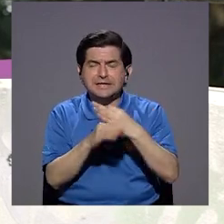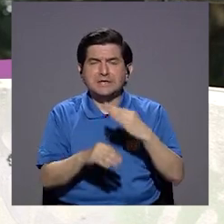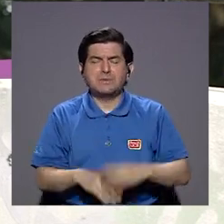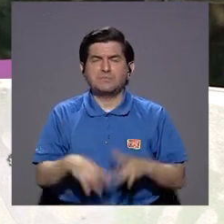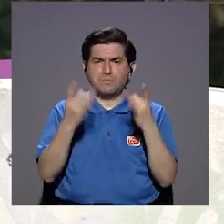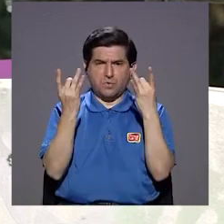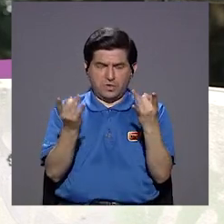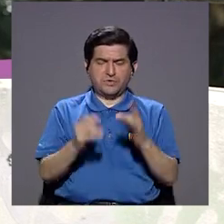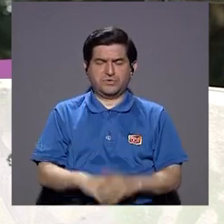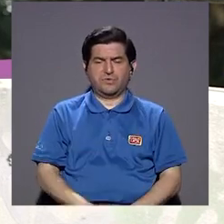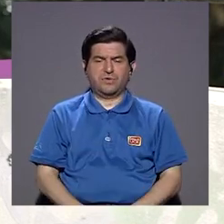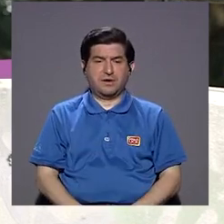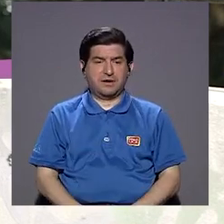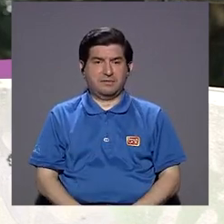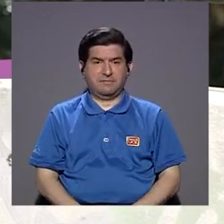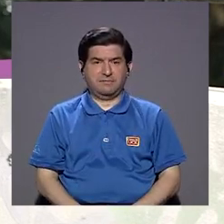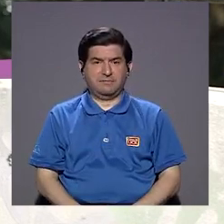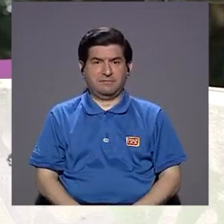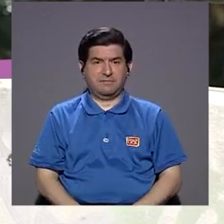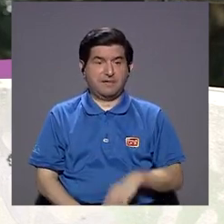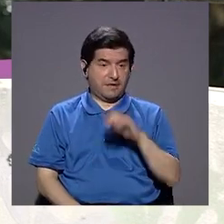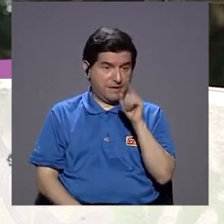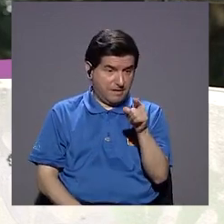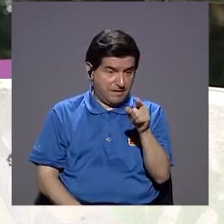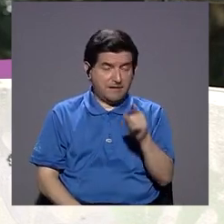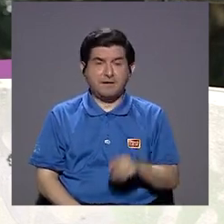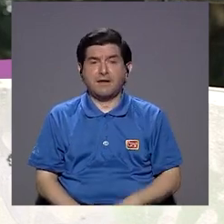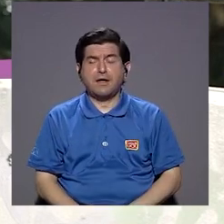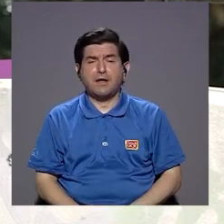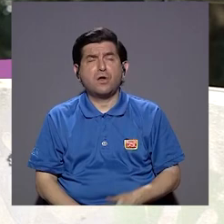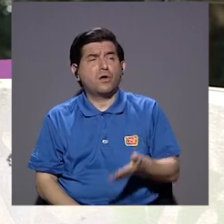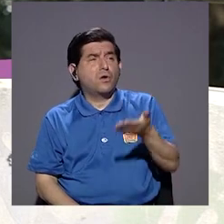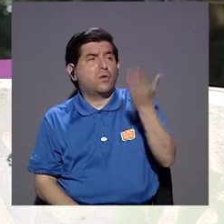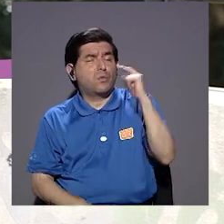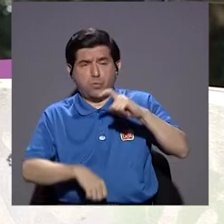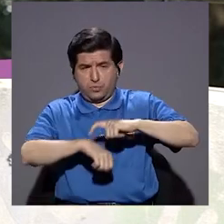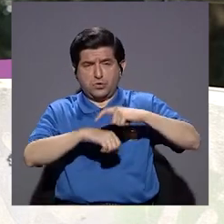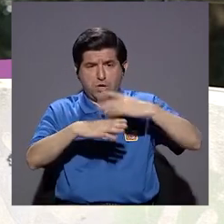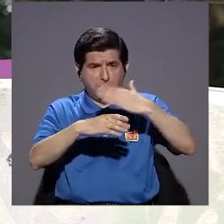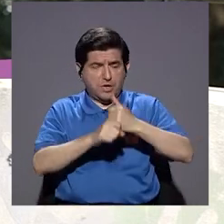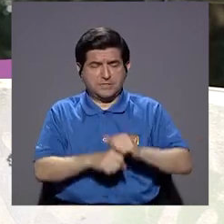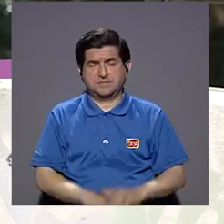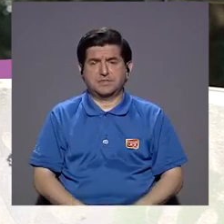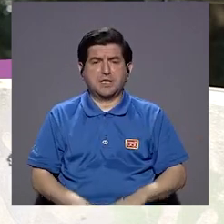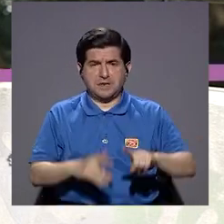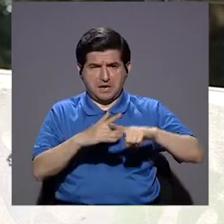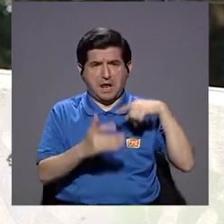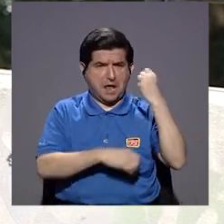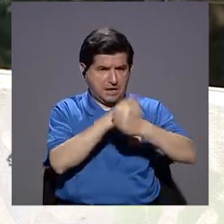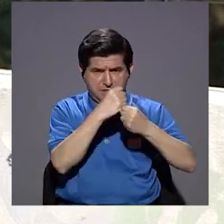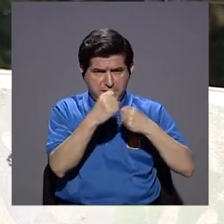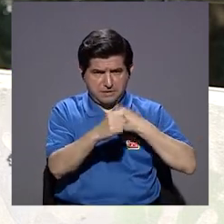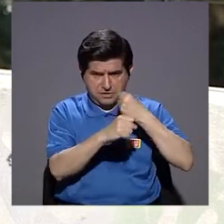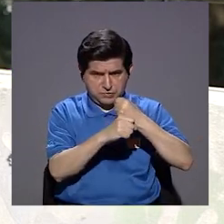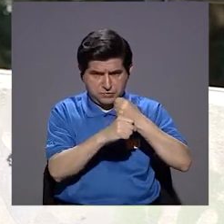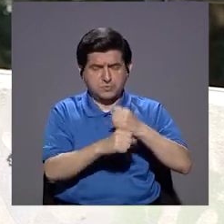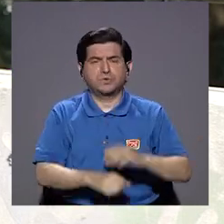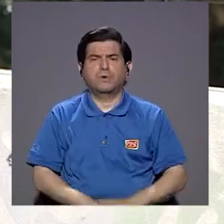un estilo de yoga que se llama la Ashtanga, que por ejemplo hace mucho tiempo se hizo, ¿no?, a principios del siglo,